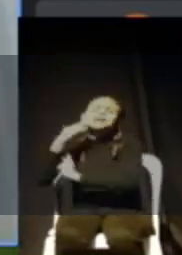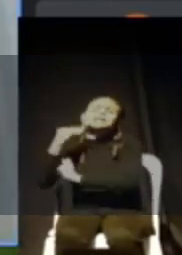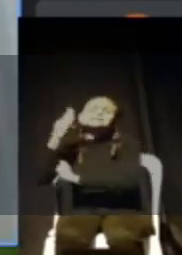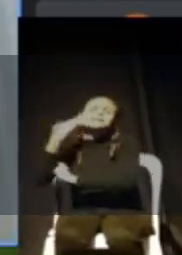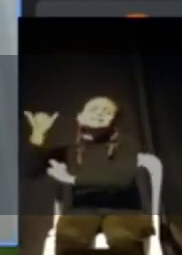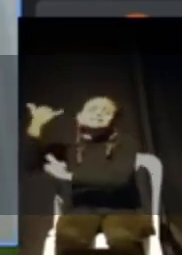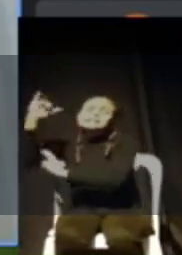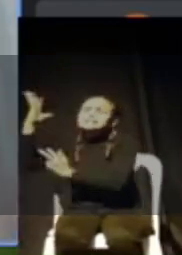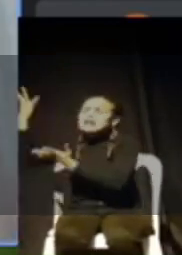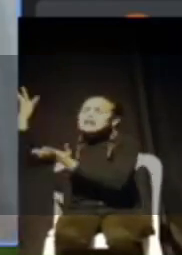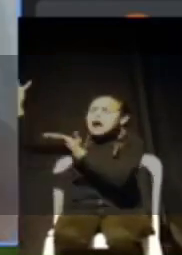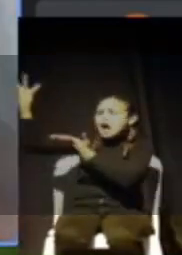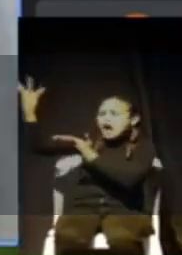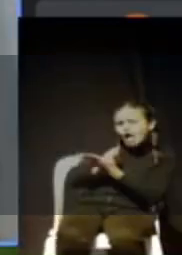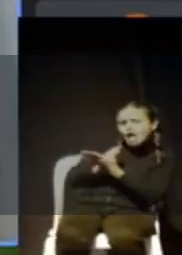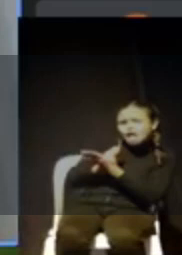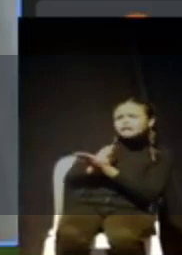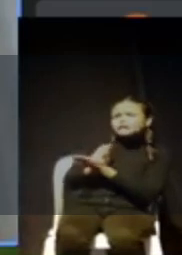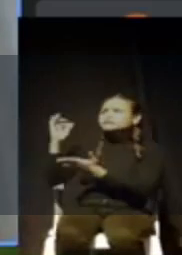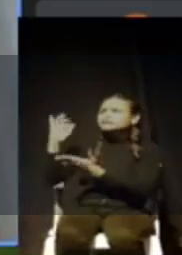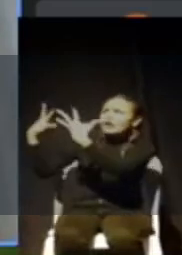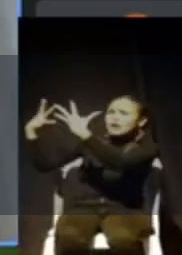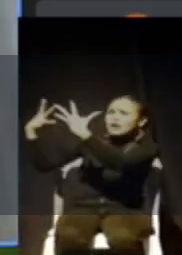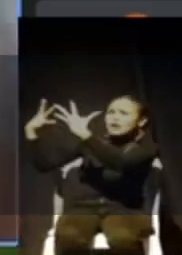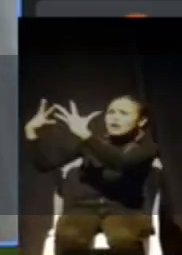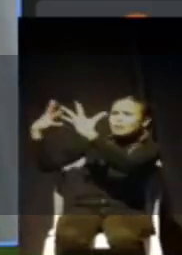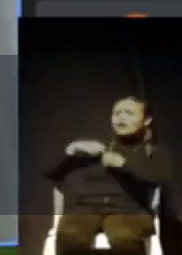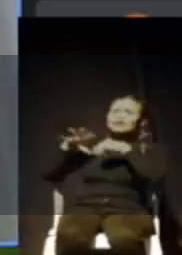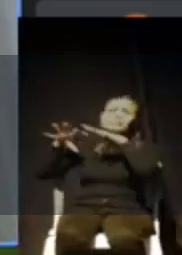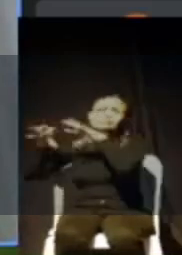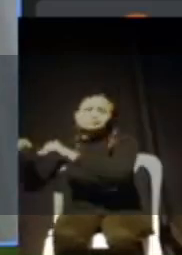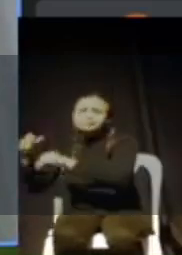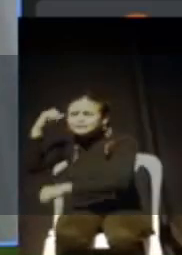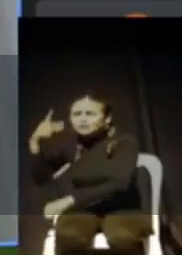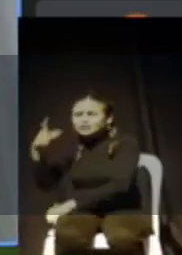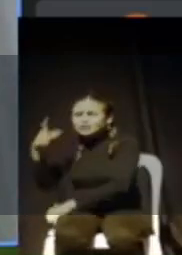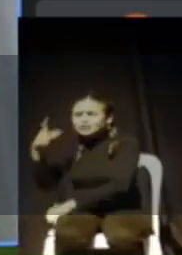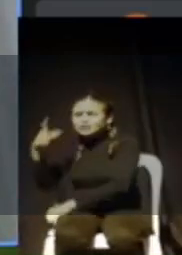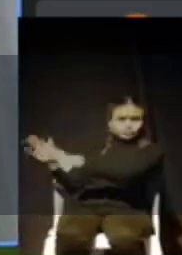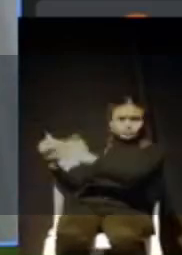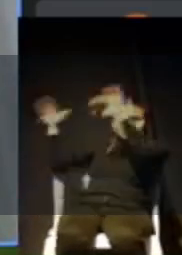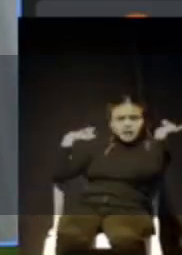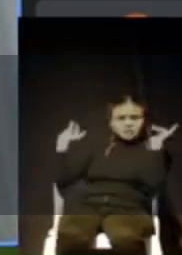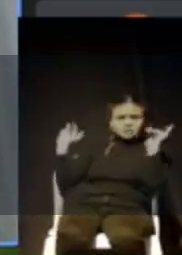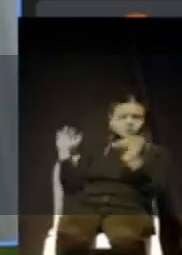esclavización, que en últimas pues, pues son todas, ¿no? Pero en esta historia, digamos, reciente,